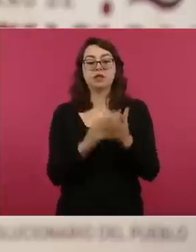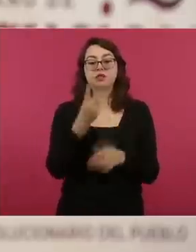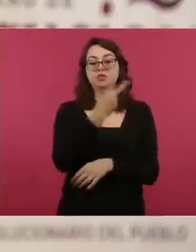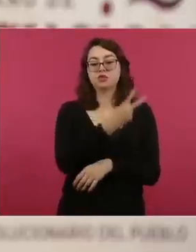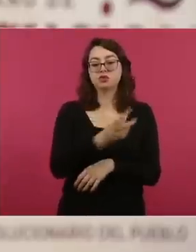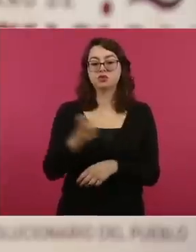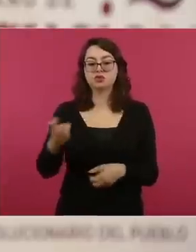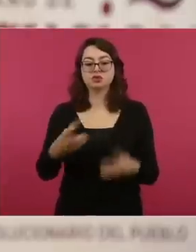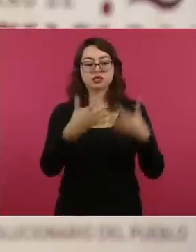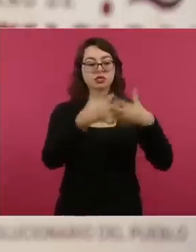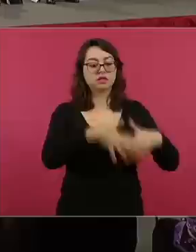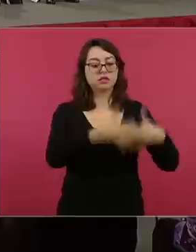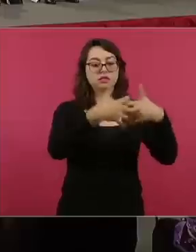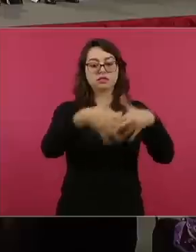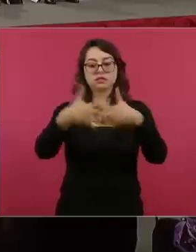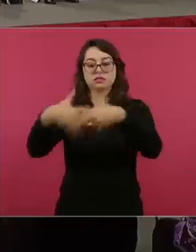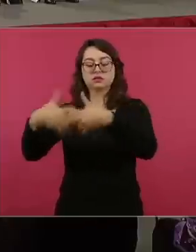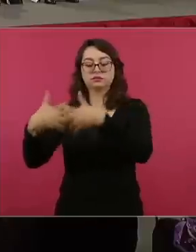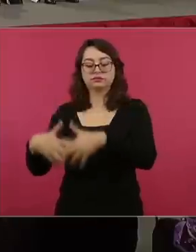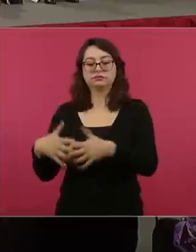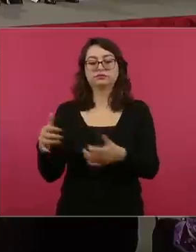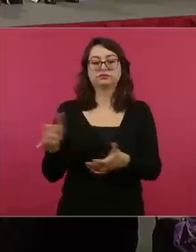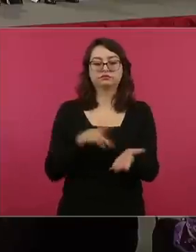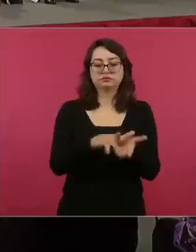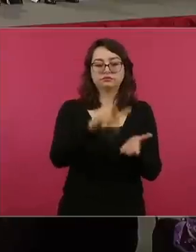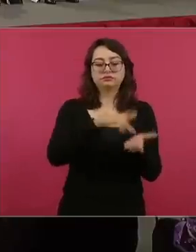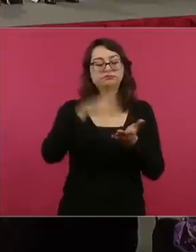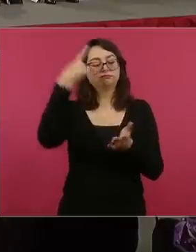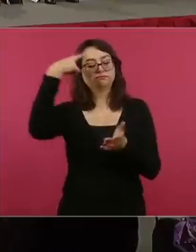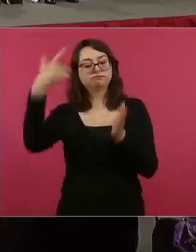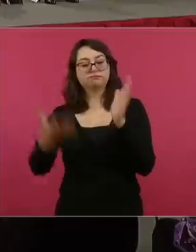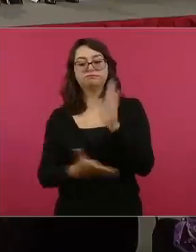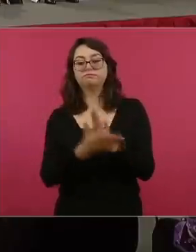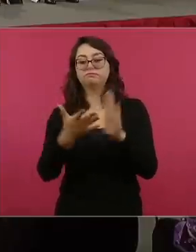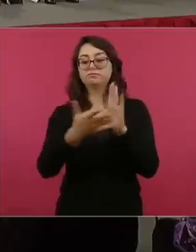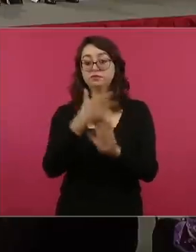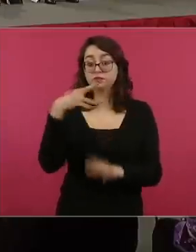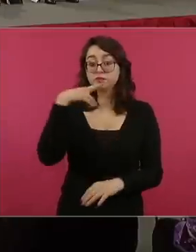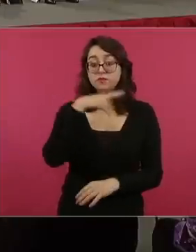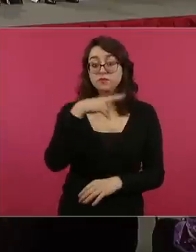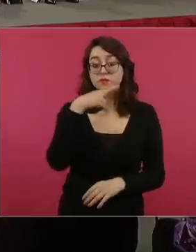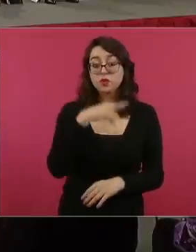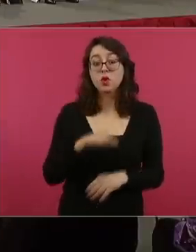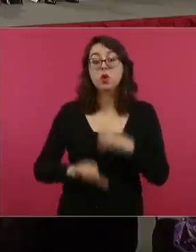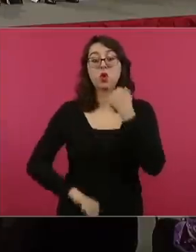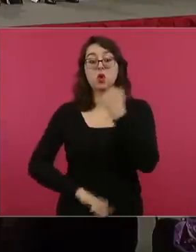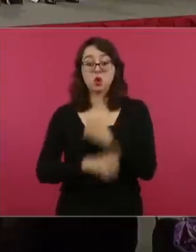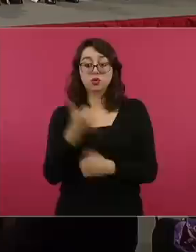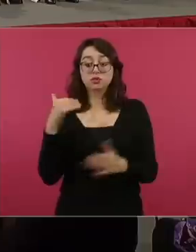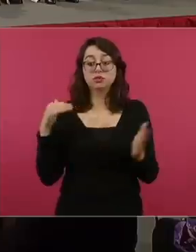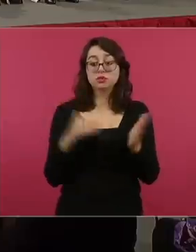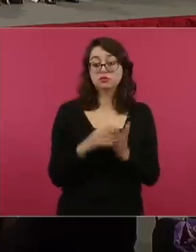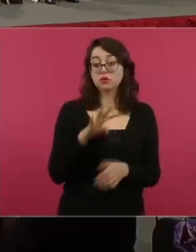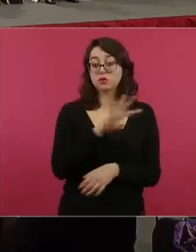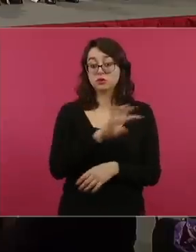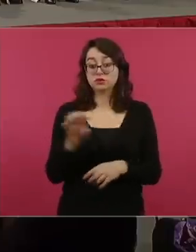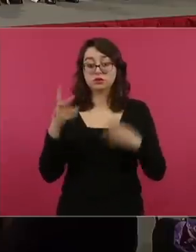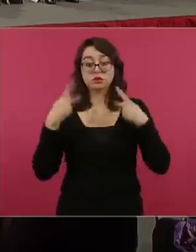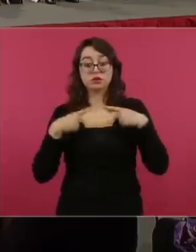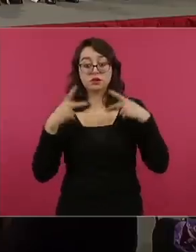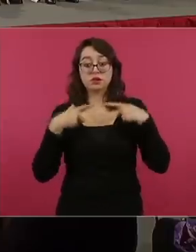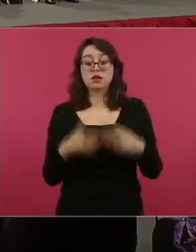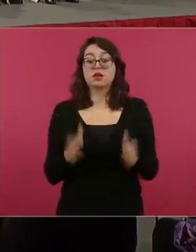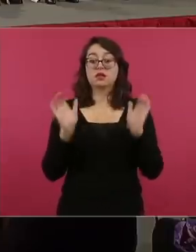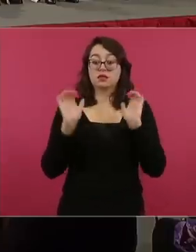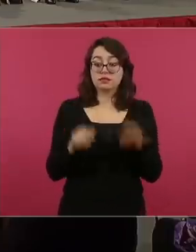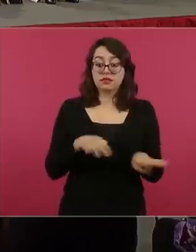de maquinera pesada y vehículos de apoyo a la construcción y hemos generado 11.400 empleos tan solo en este frente de los cuales